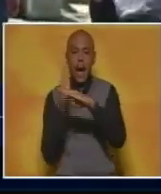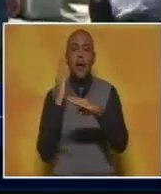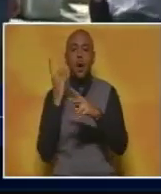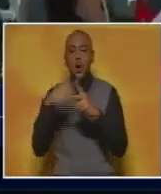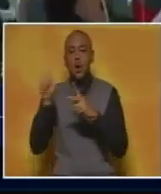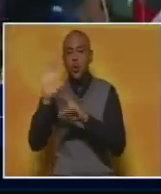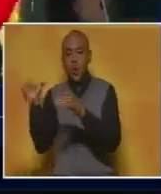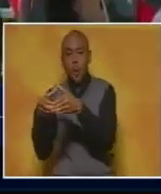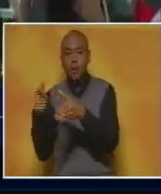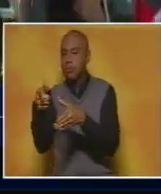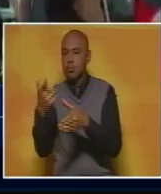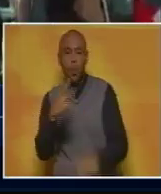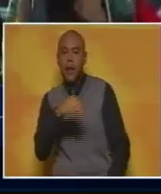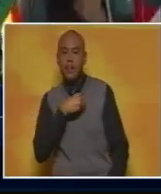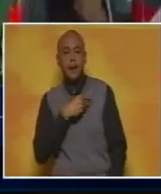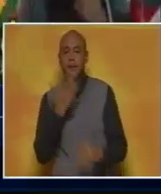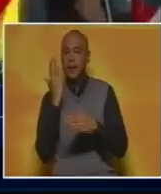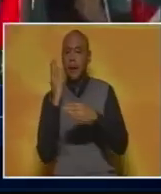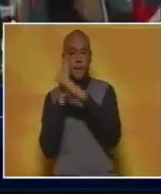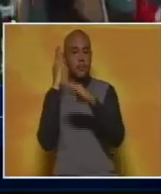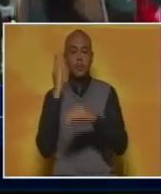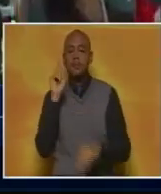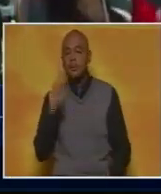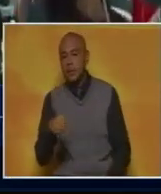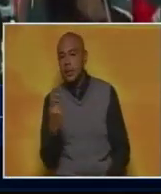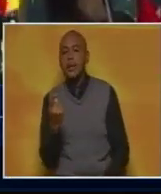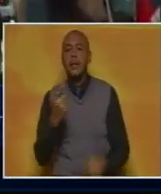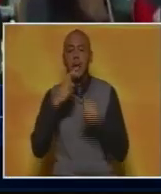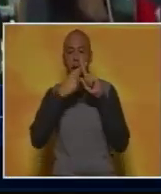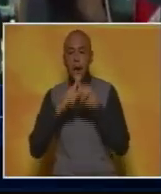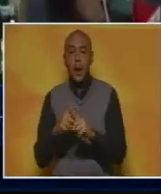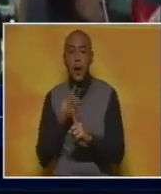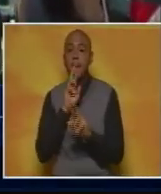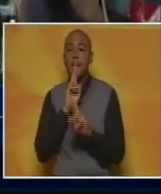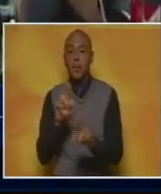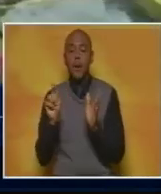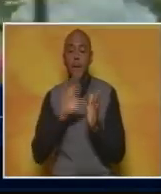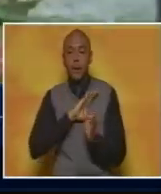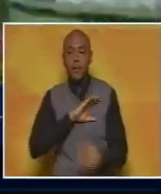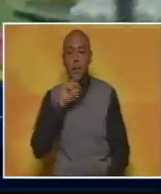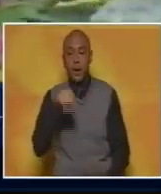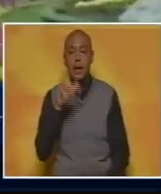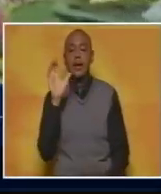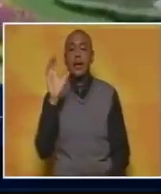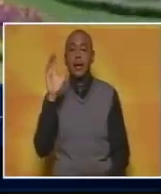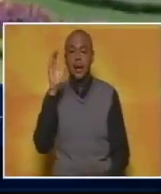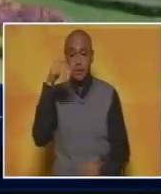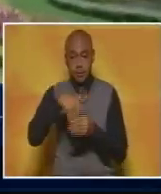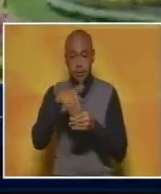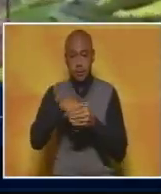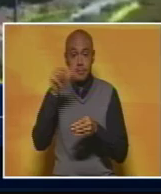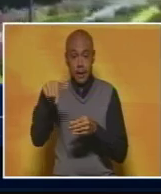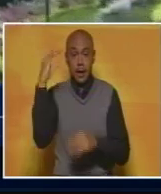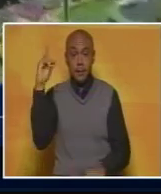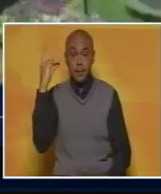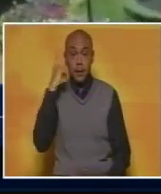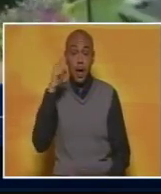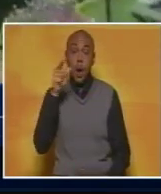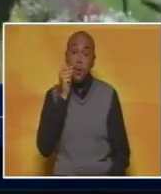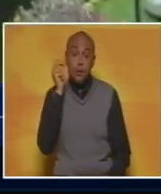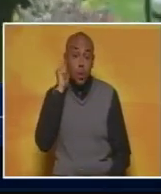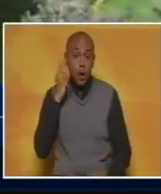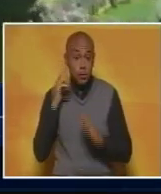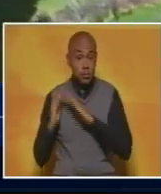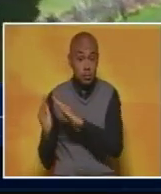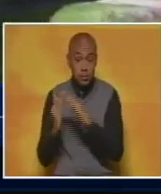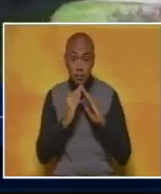quienes están en contra y piden respeto a los resultados publicados por el Tribunal Supremo Electoral. Se espera, y según lo que tenemos entendido, los vecinos,